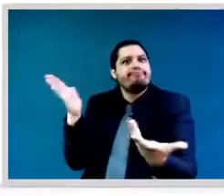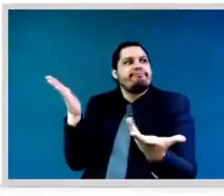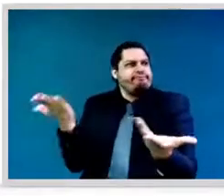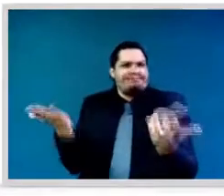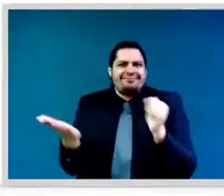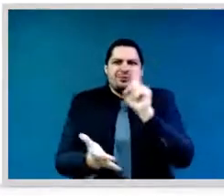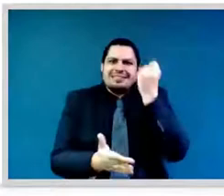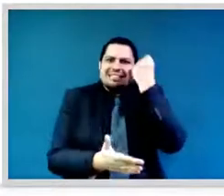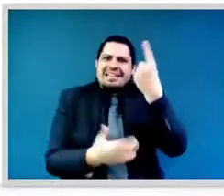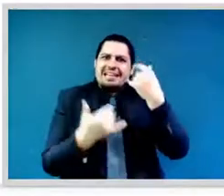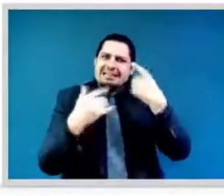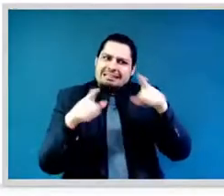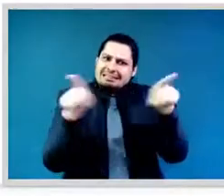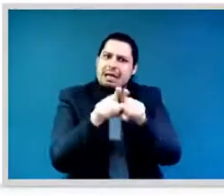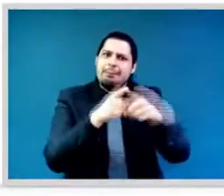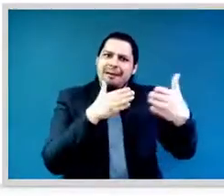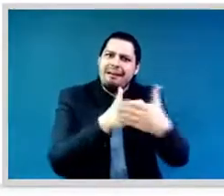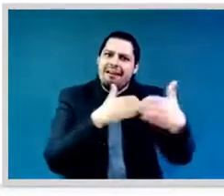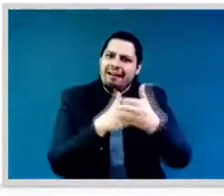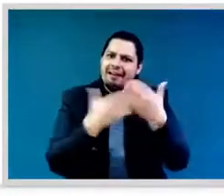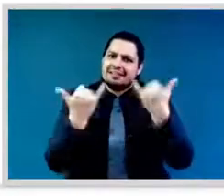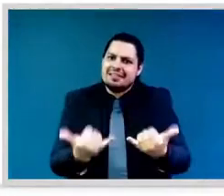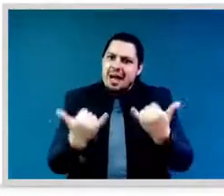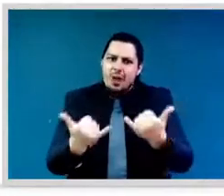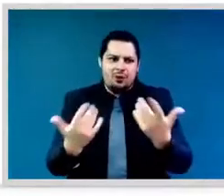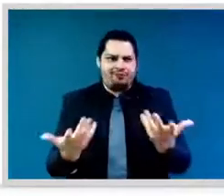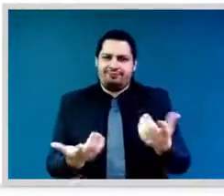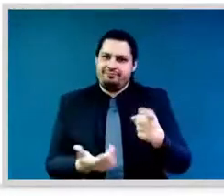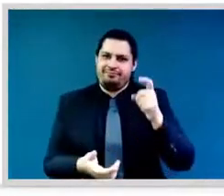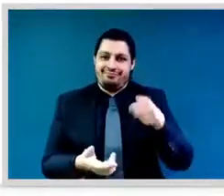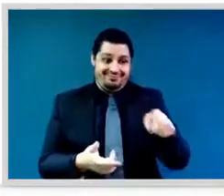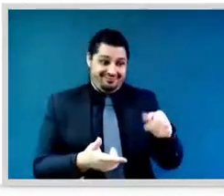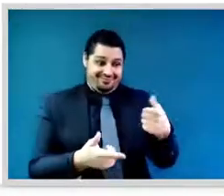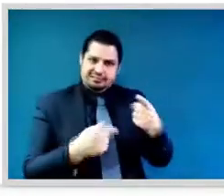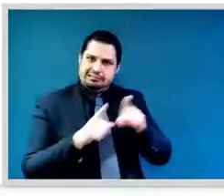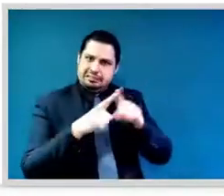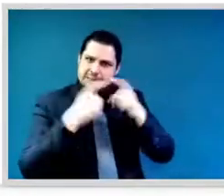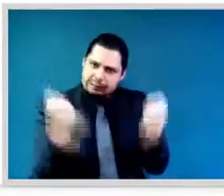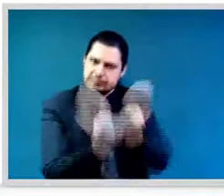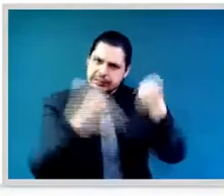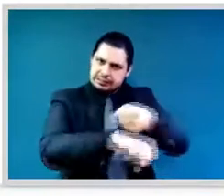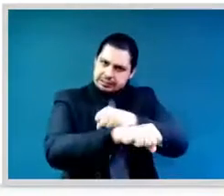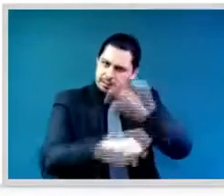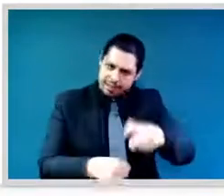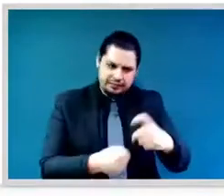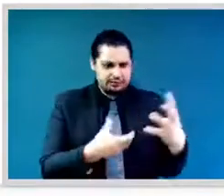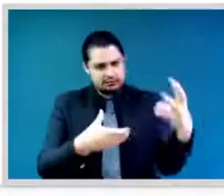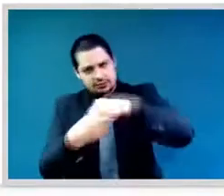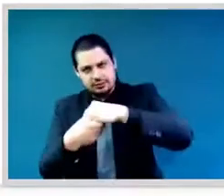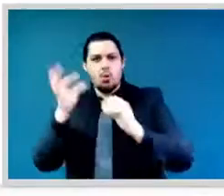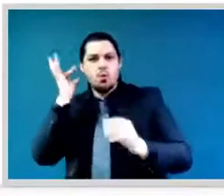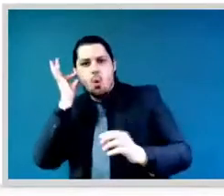trasladado la necesidad de esa construcción codo a codo entre hombres y mujeres, tengamos que seguir haciendo